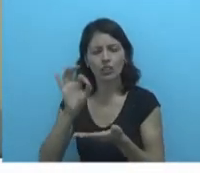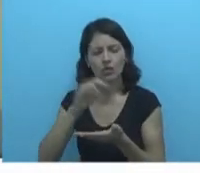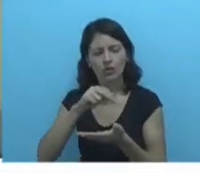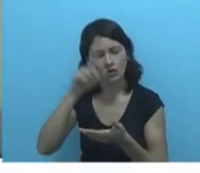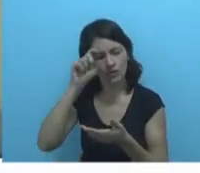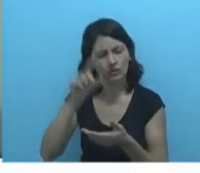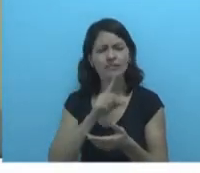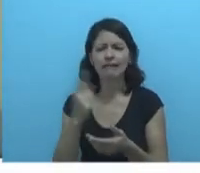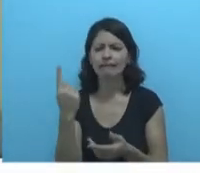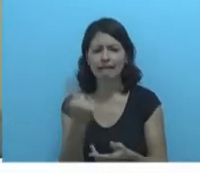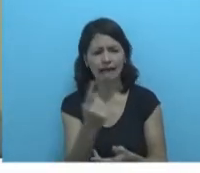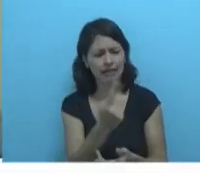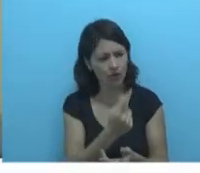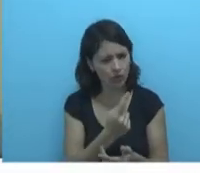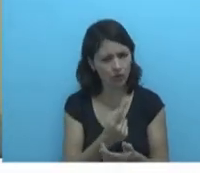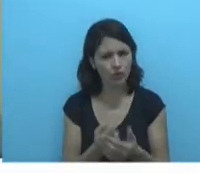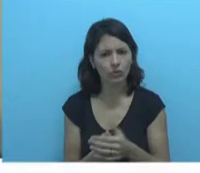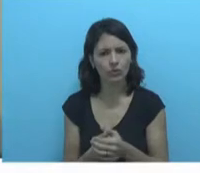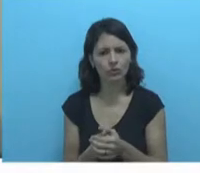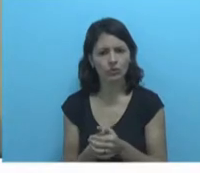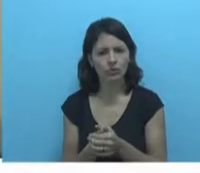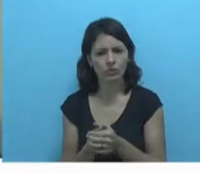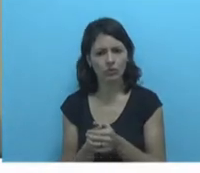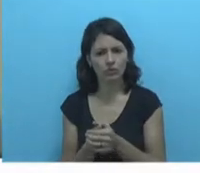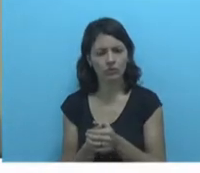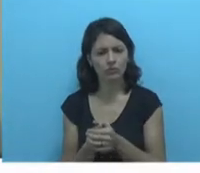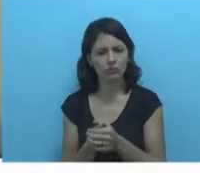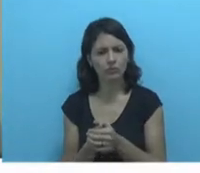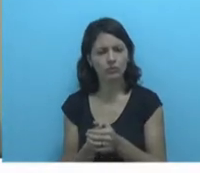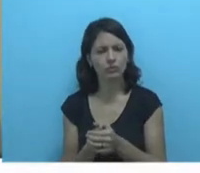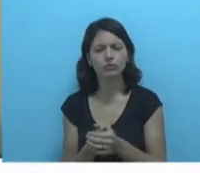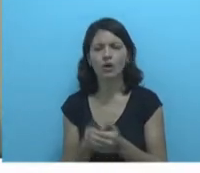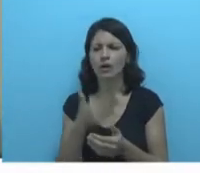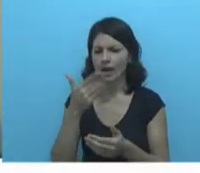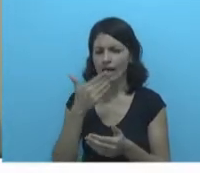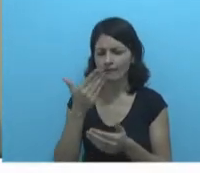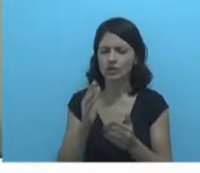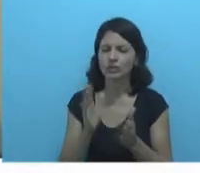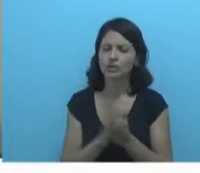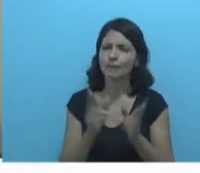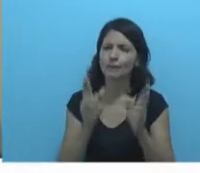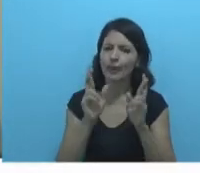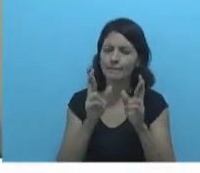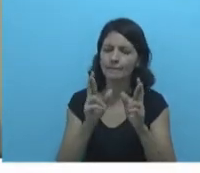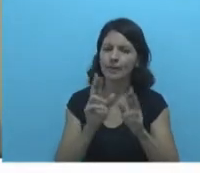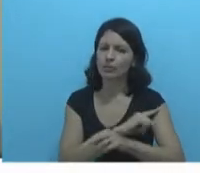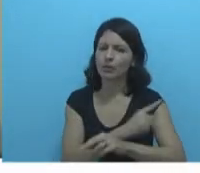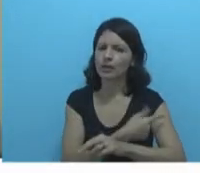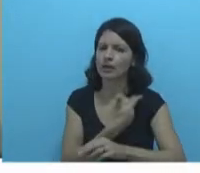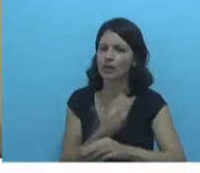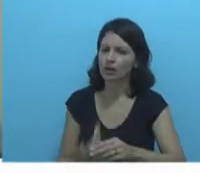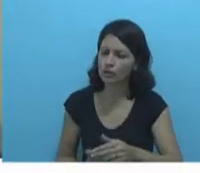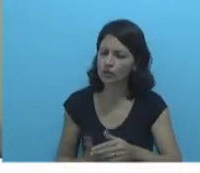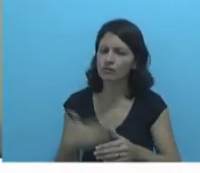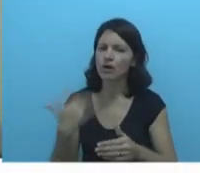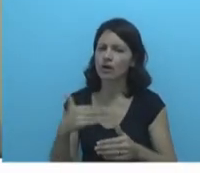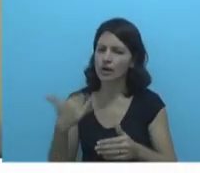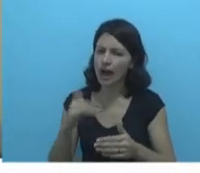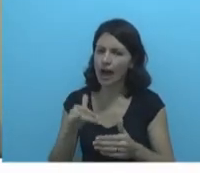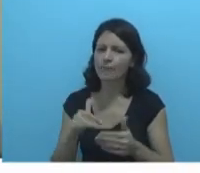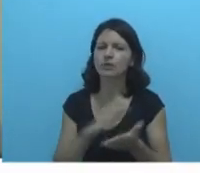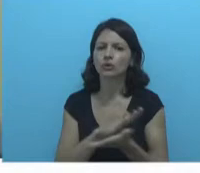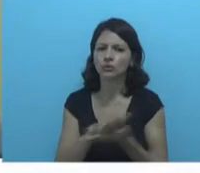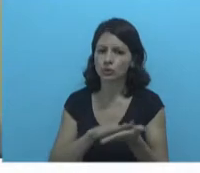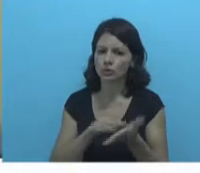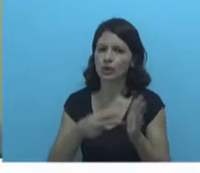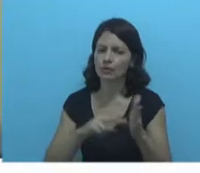uno de los que representó el sistema de salud en general y que expuso sus palabras, y espero realmente que el Poder Ejecutivo tome las medidas que corresponden al